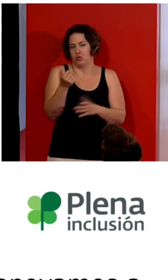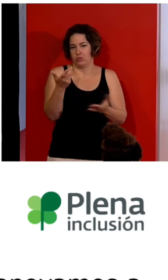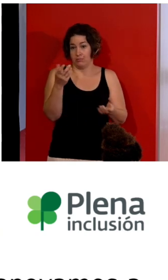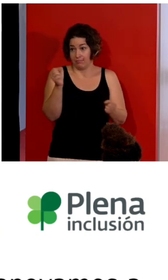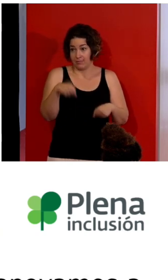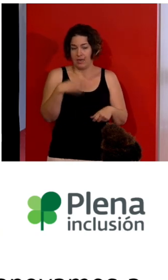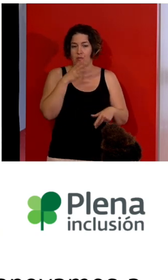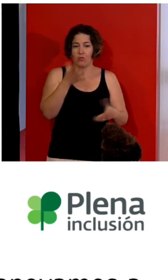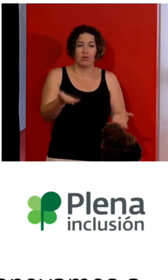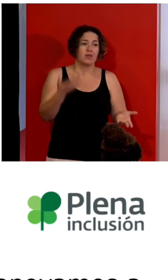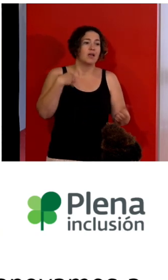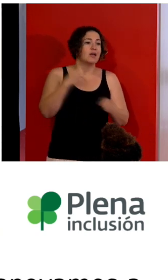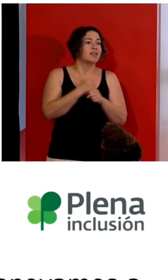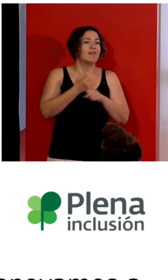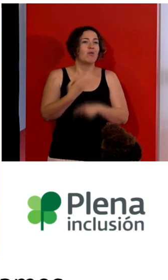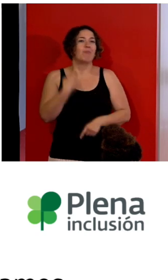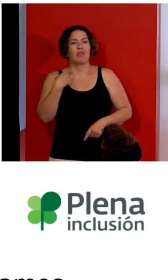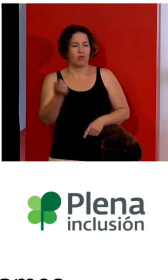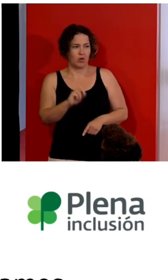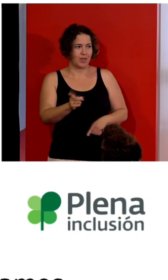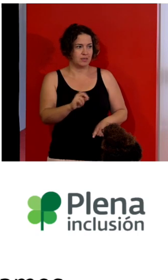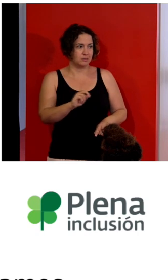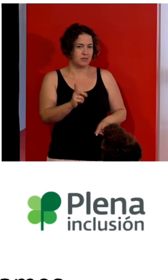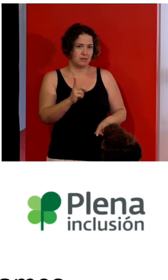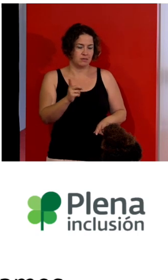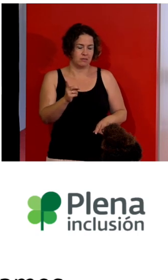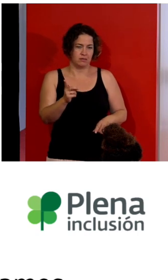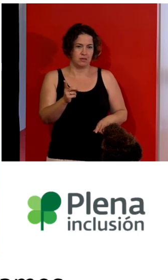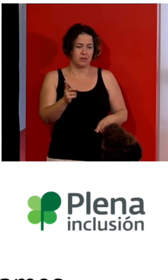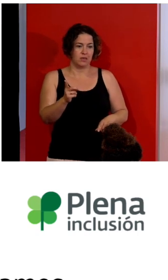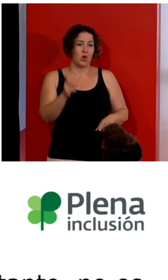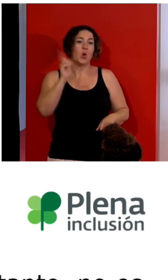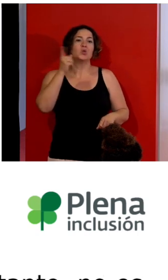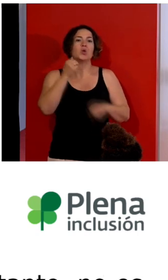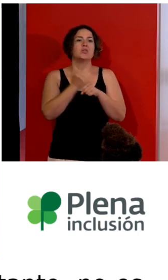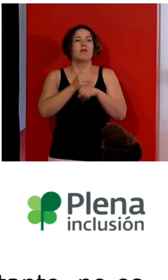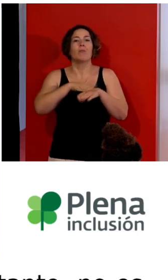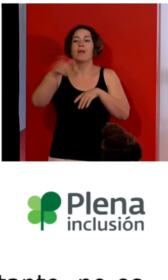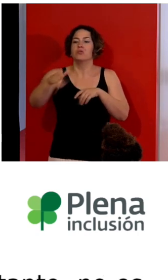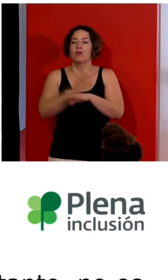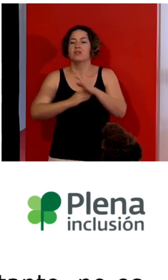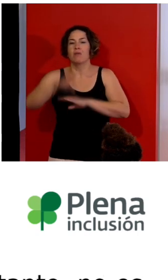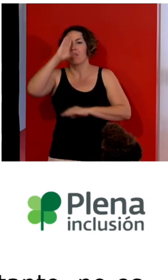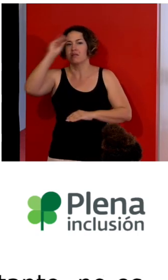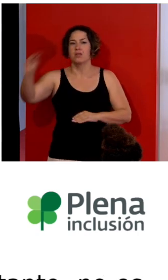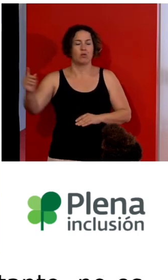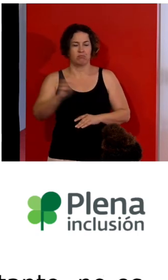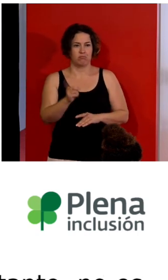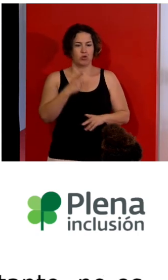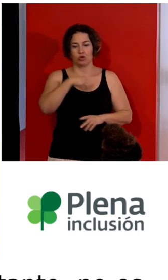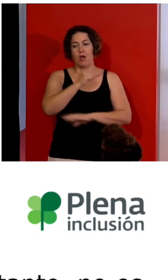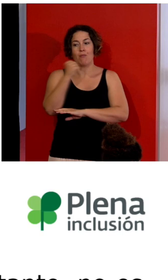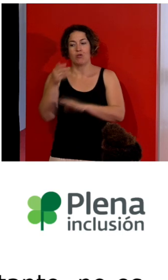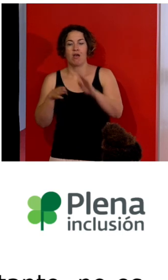Y porque por lo tanto no es un trabajo perdido, ni mucho menos, ni solo estamos trabajando para las personas con discapacidad intelectual cuando estamos apoyando su